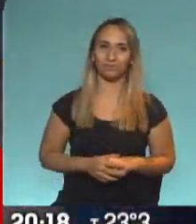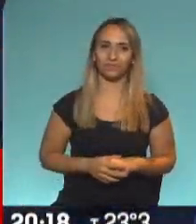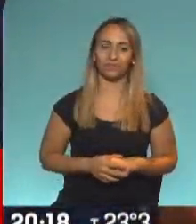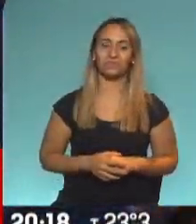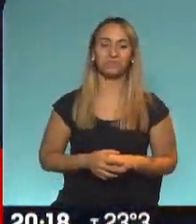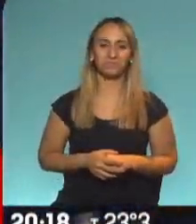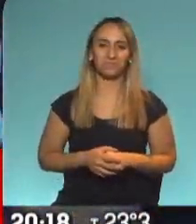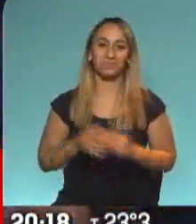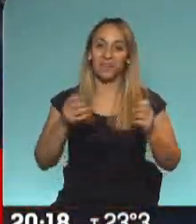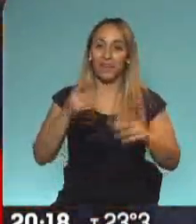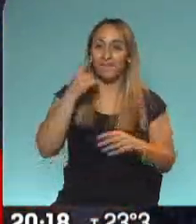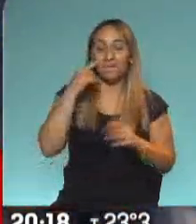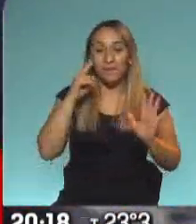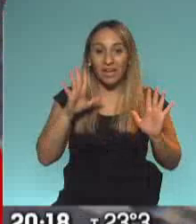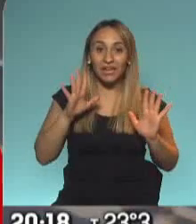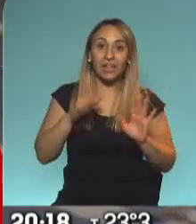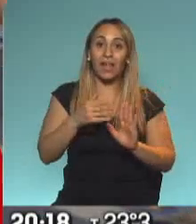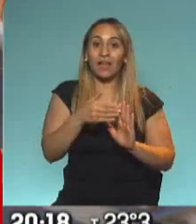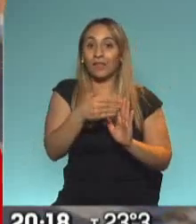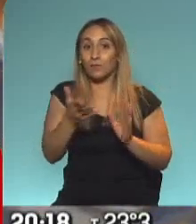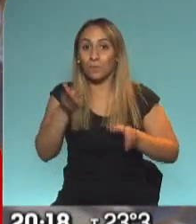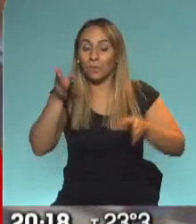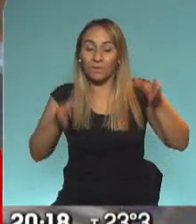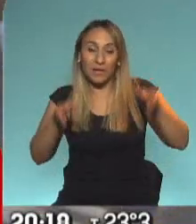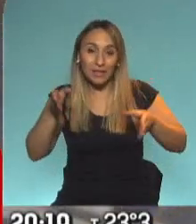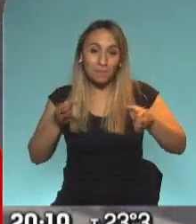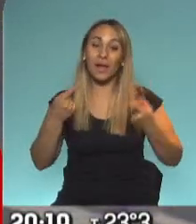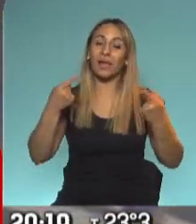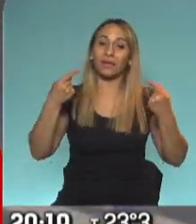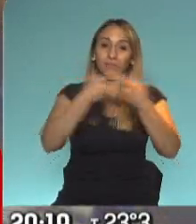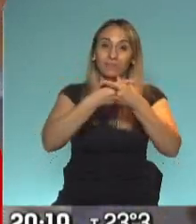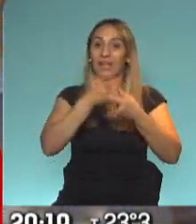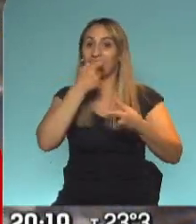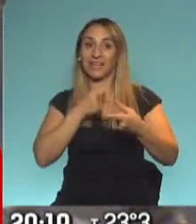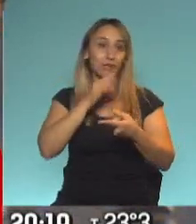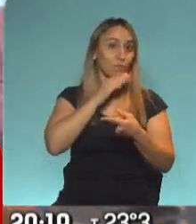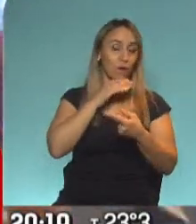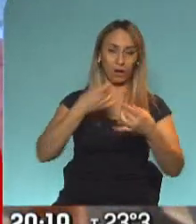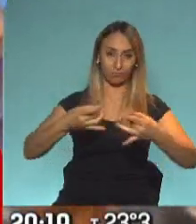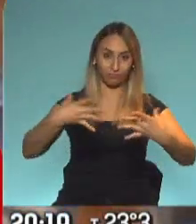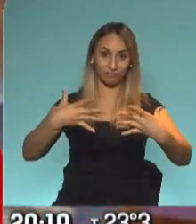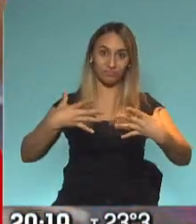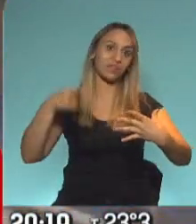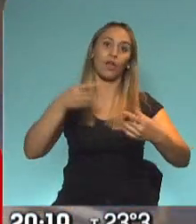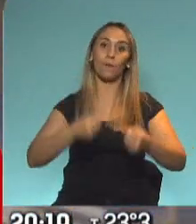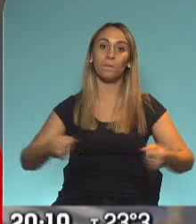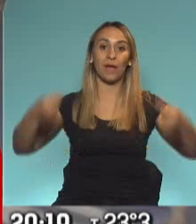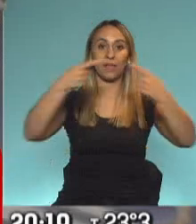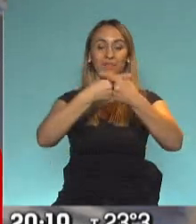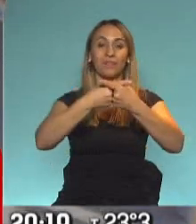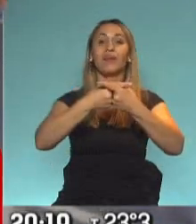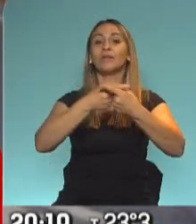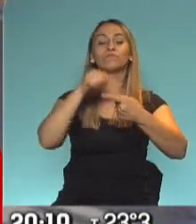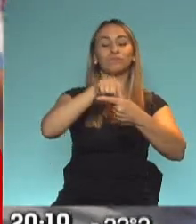a ver, el que pase esta fase entre Racing y Boca tendrá que jugar con el ganador de Gremio y Santos por